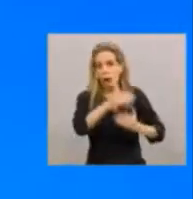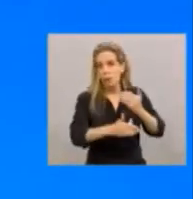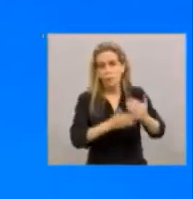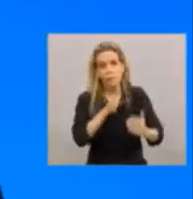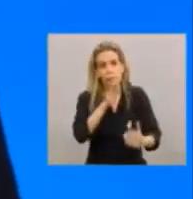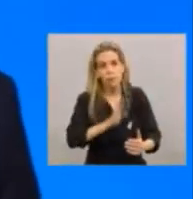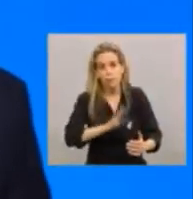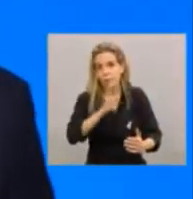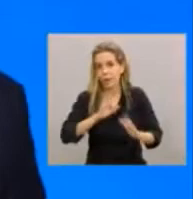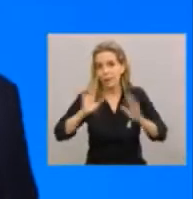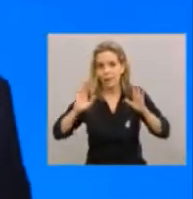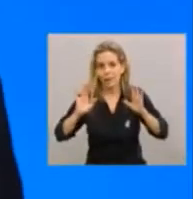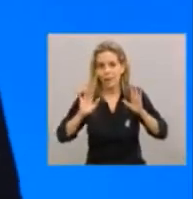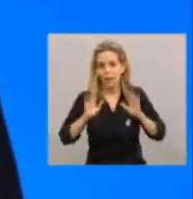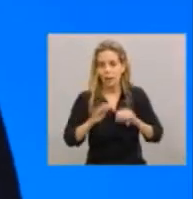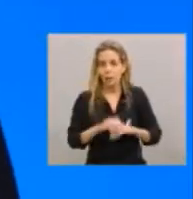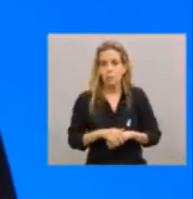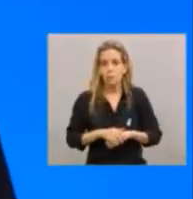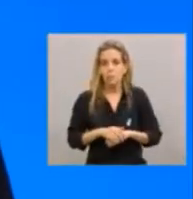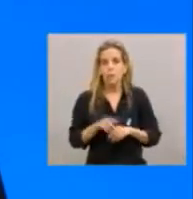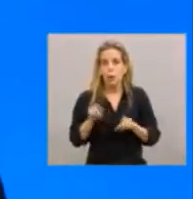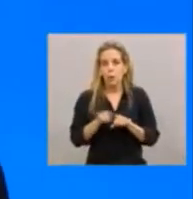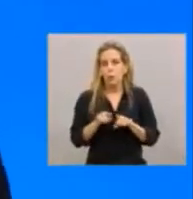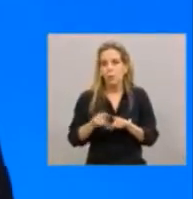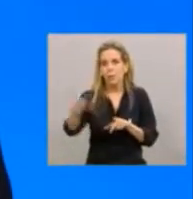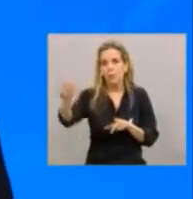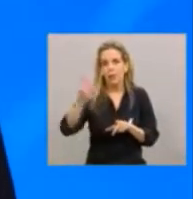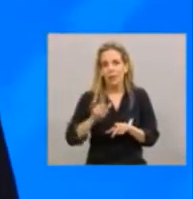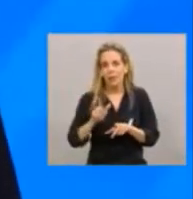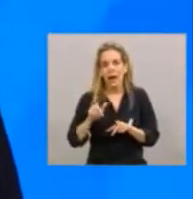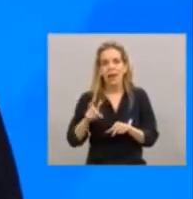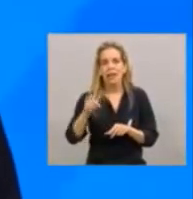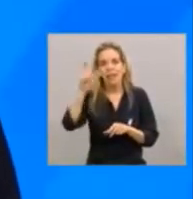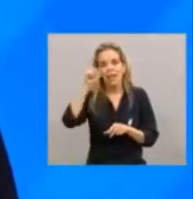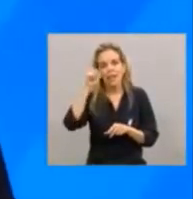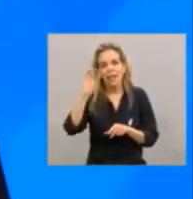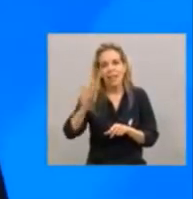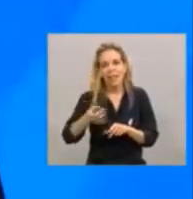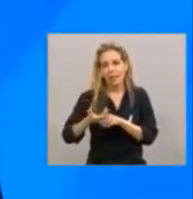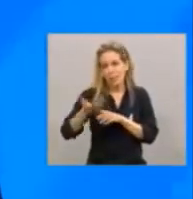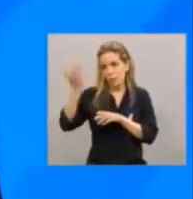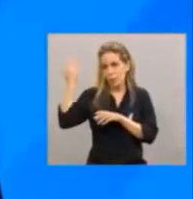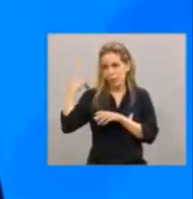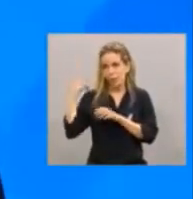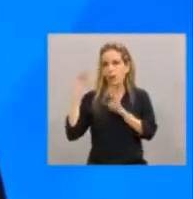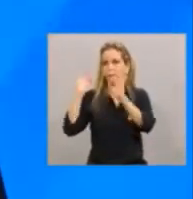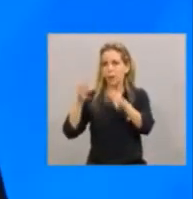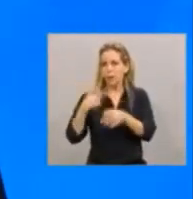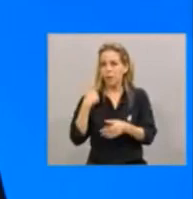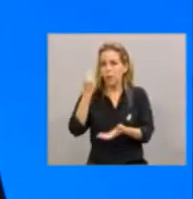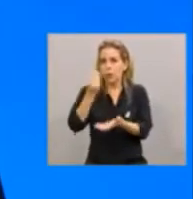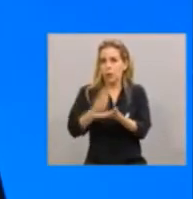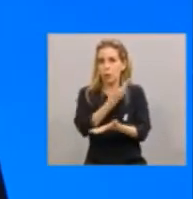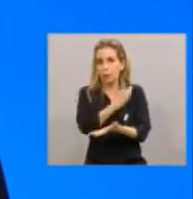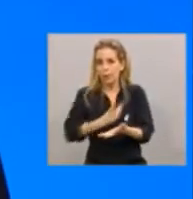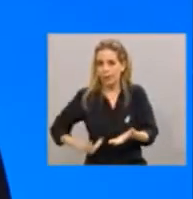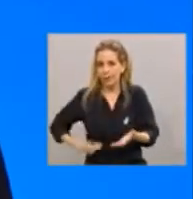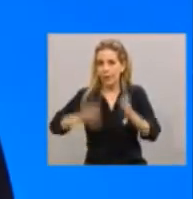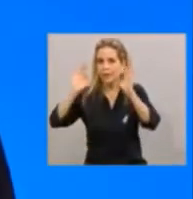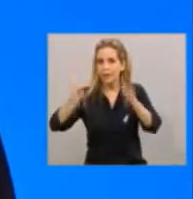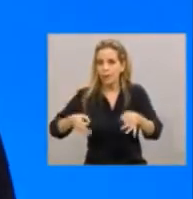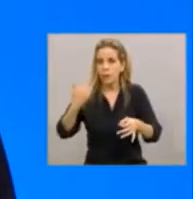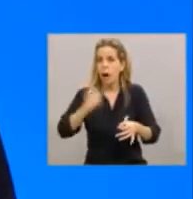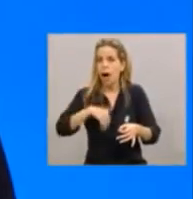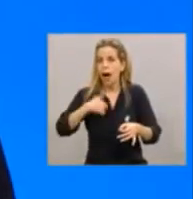como bien decía juan aquel diciembre del 2010 no nos dejaba la mejor argentina si teníamos